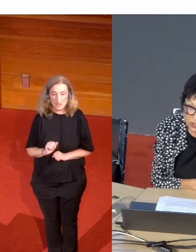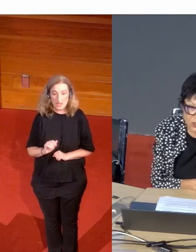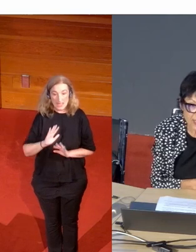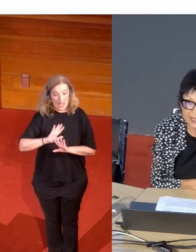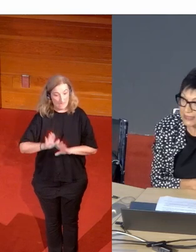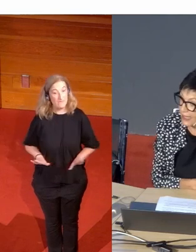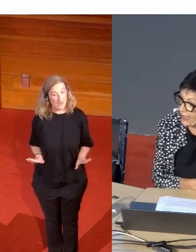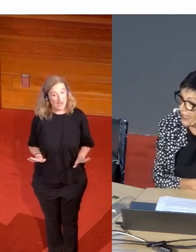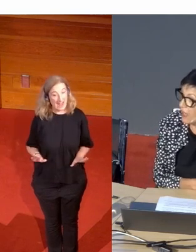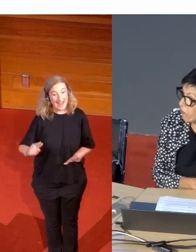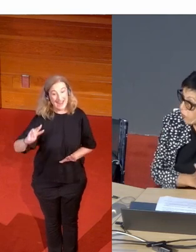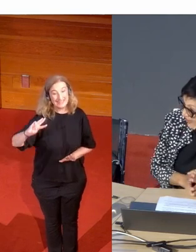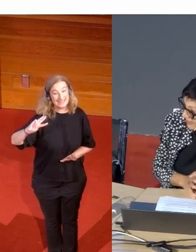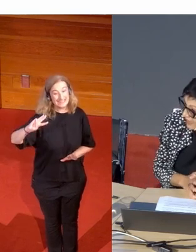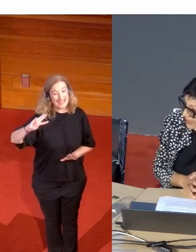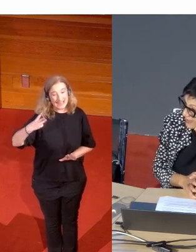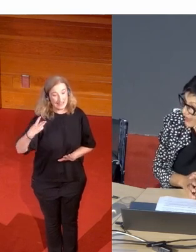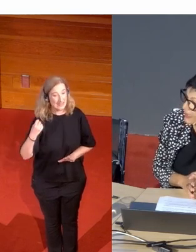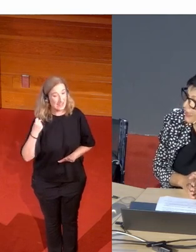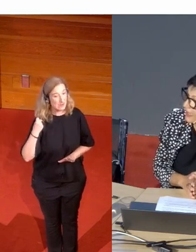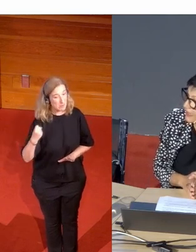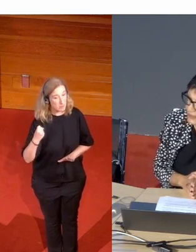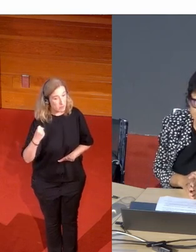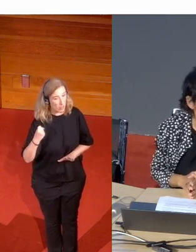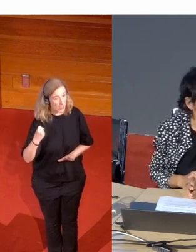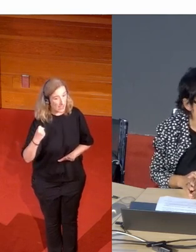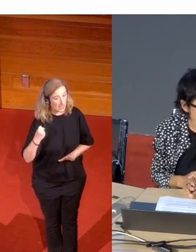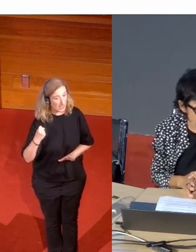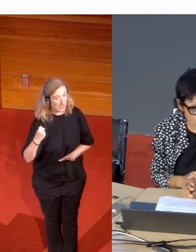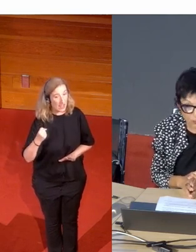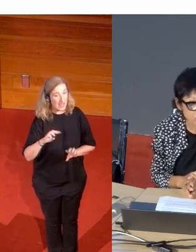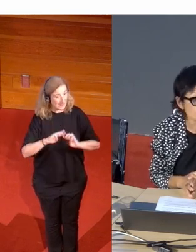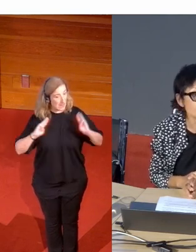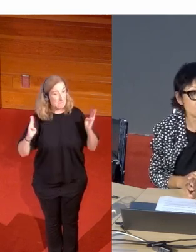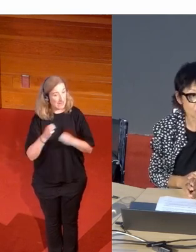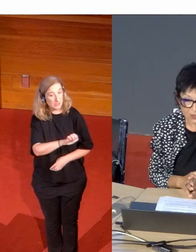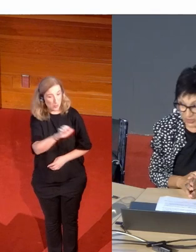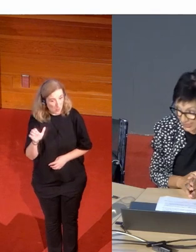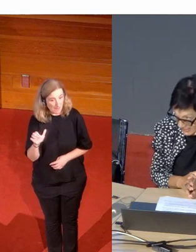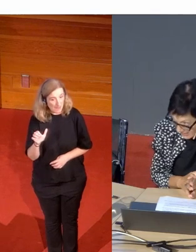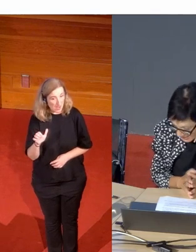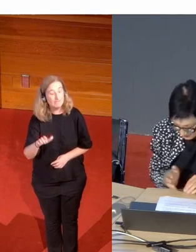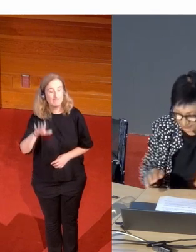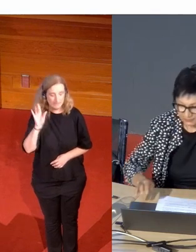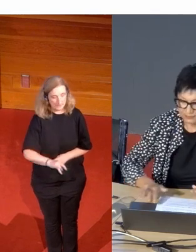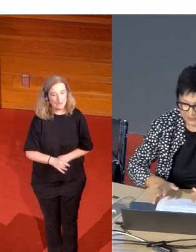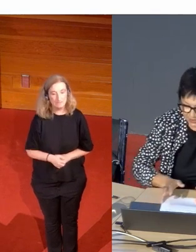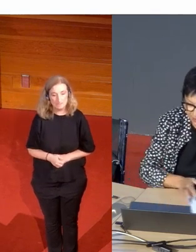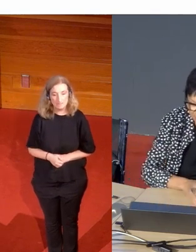convirtió en la tercera fuerza eh del parlamento europeo